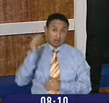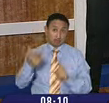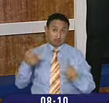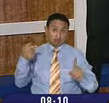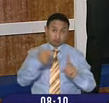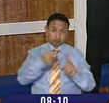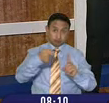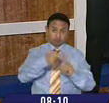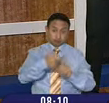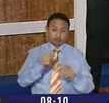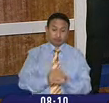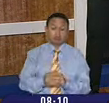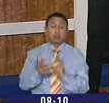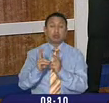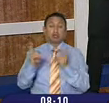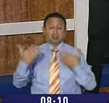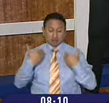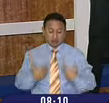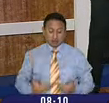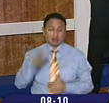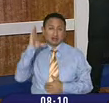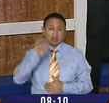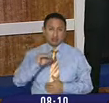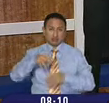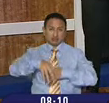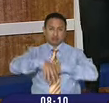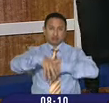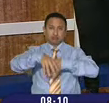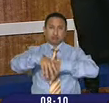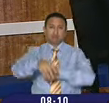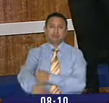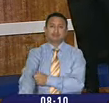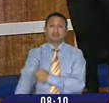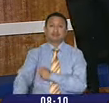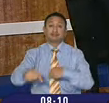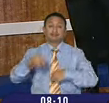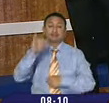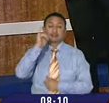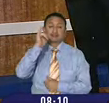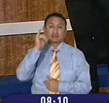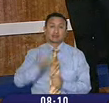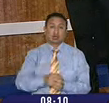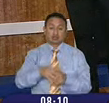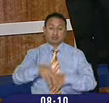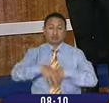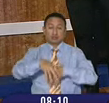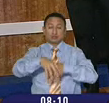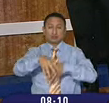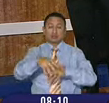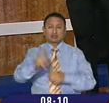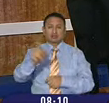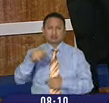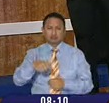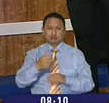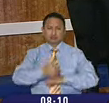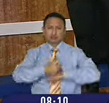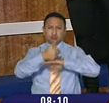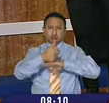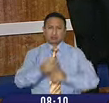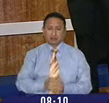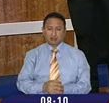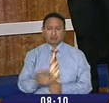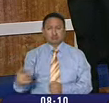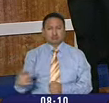los vecinos vestidos de negro organizaron una marcha. Así es, esto fue en Sangolquí, una marcha pues exigiendo a las autoridades